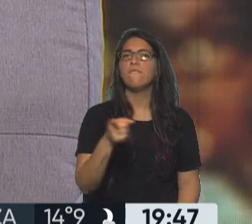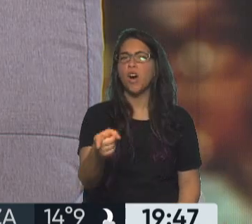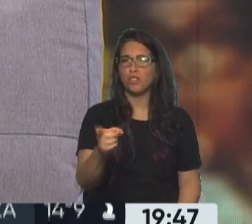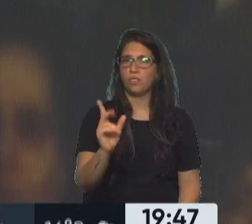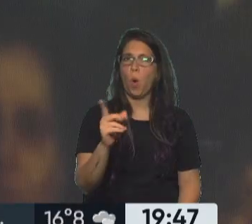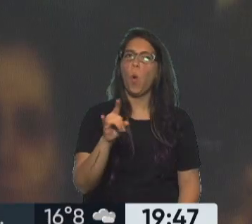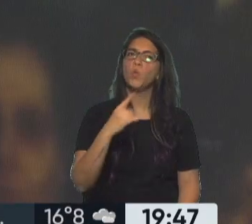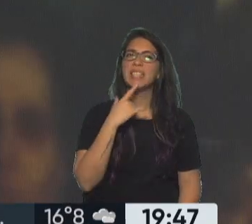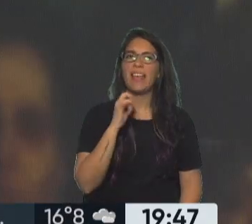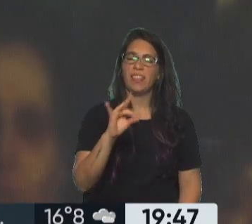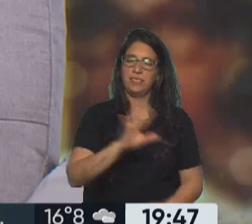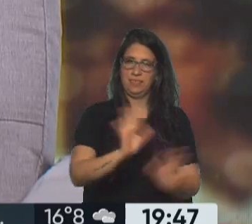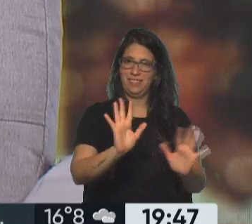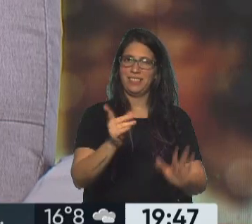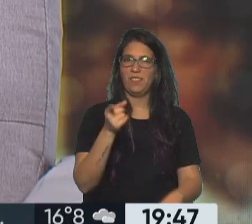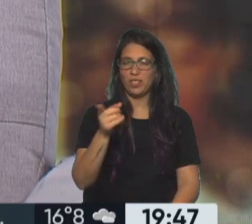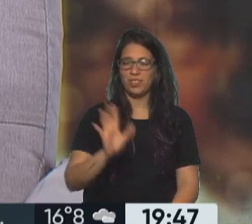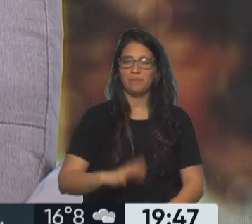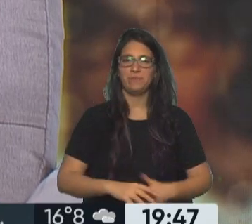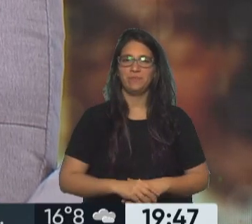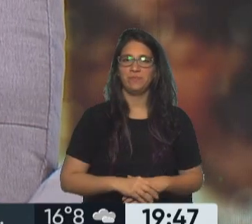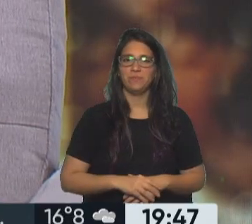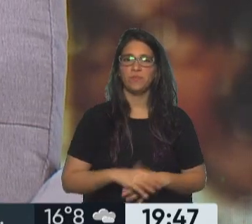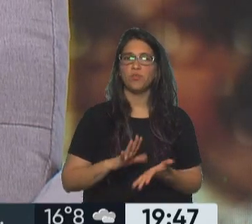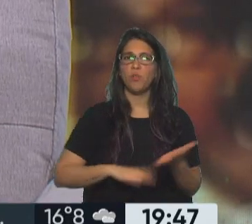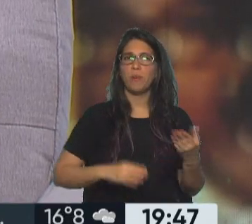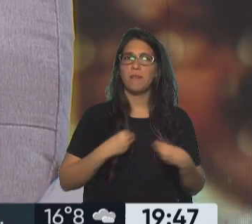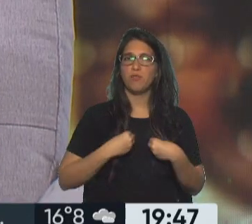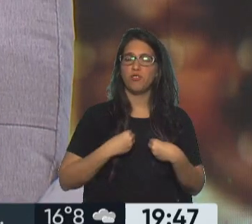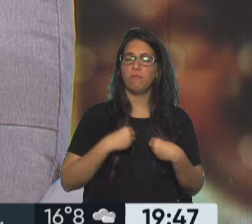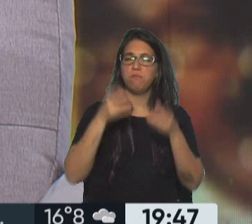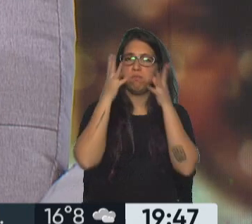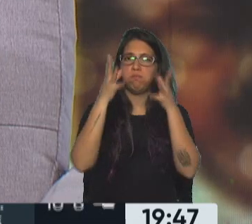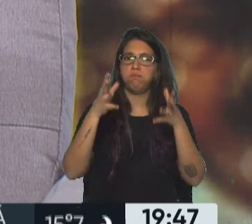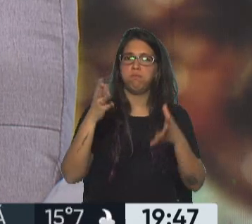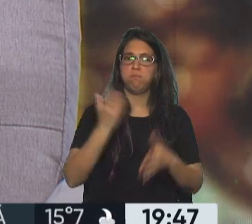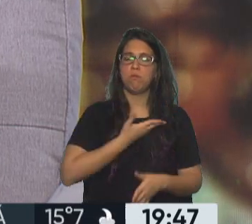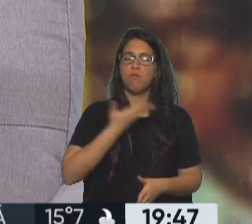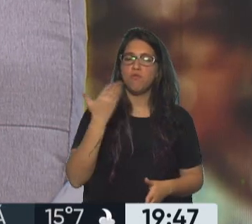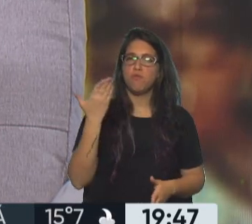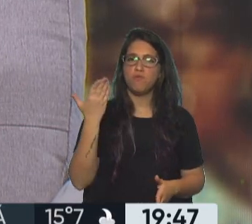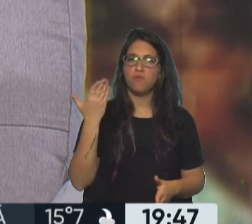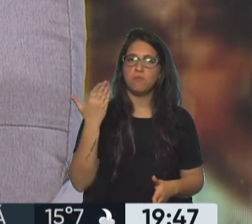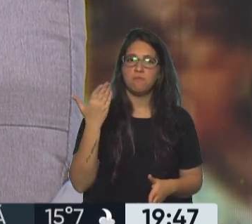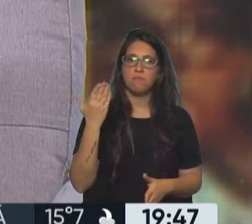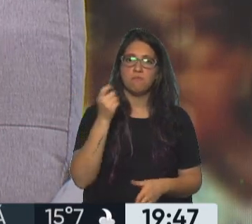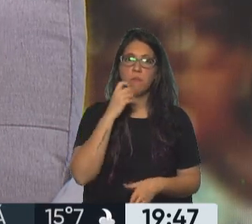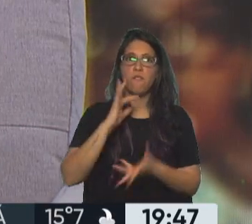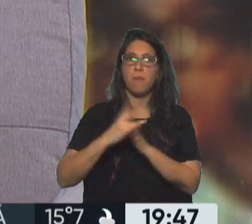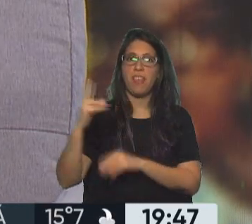entender? El tema, bueno, de los costos emocionales altos tiene que ver, bueno, con los marcos de crianza. En mi caso,